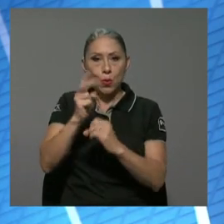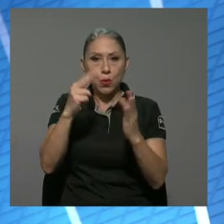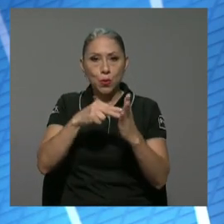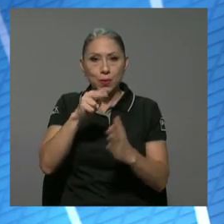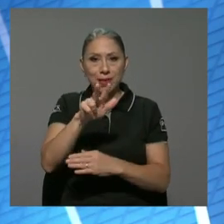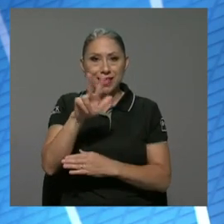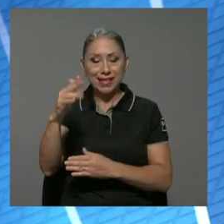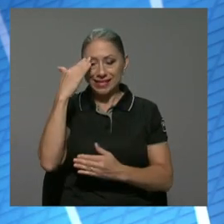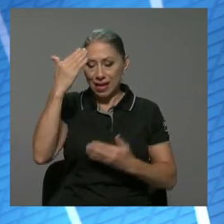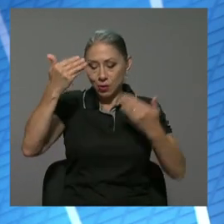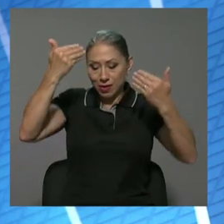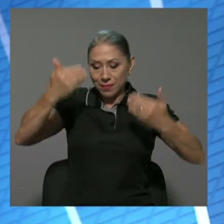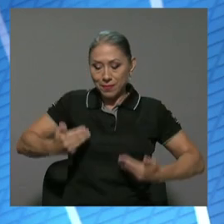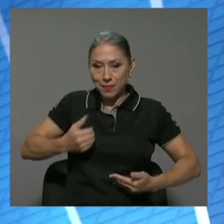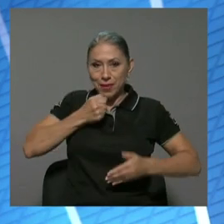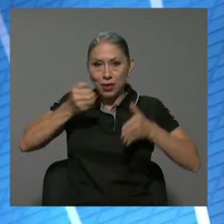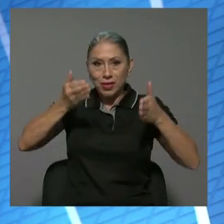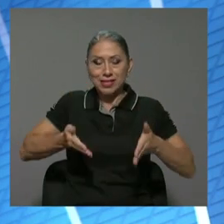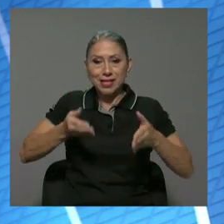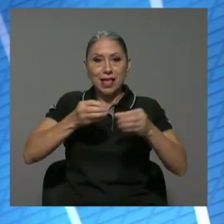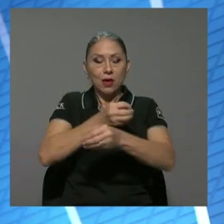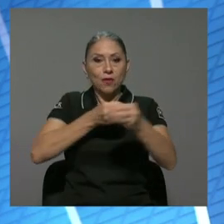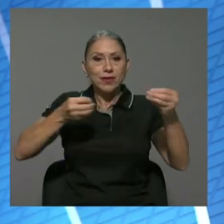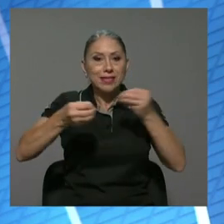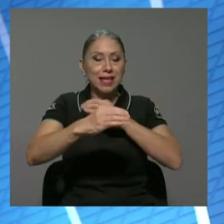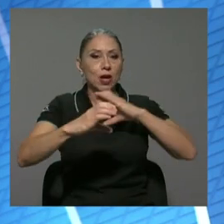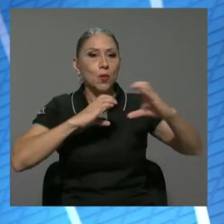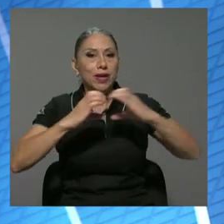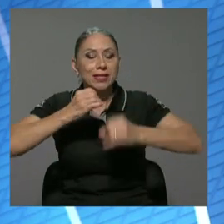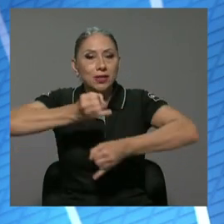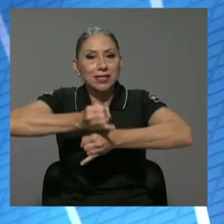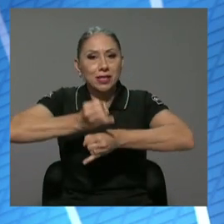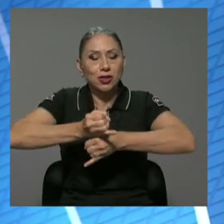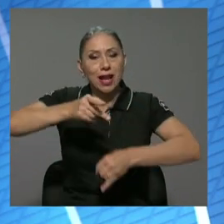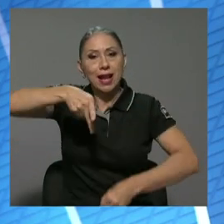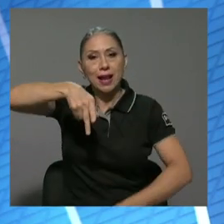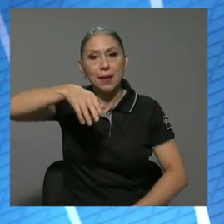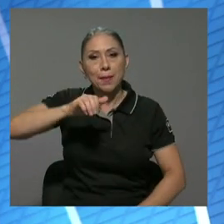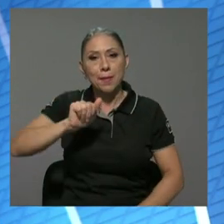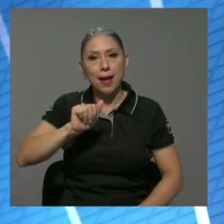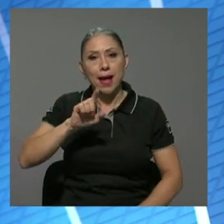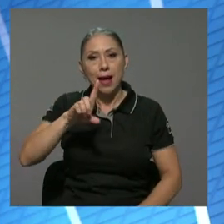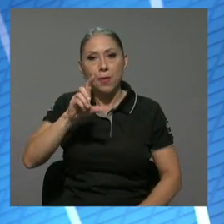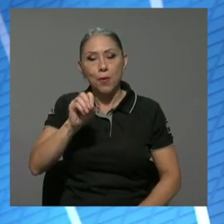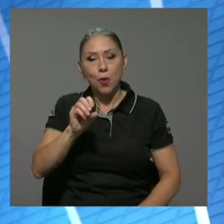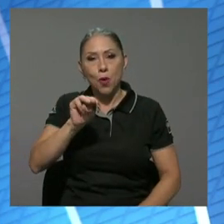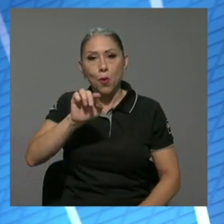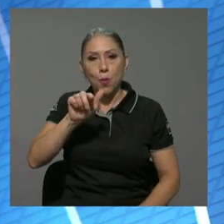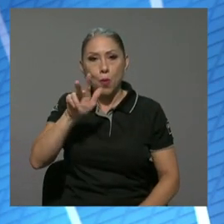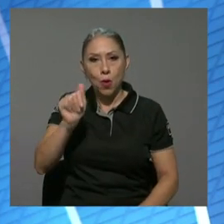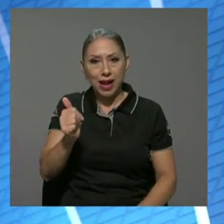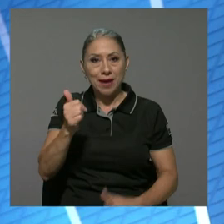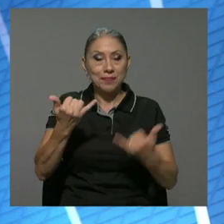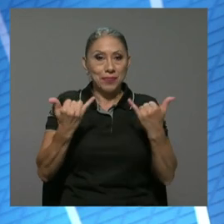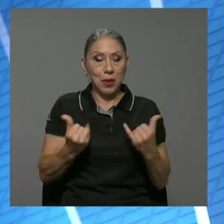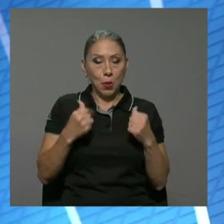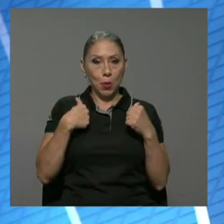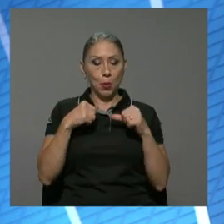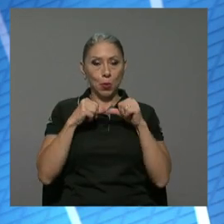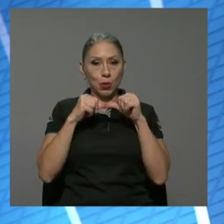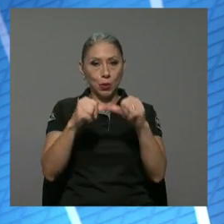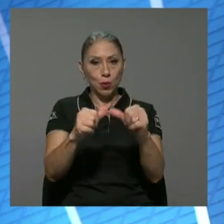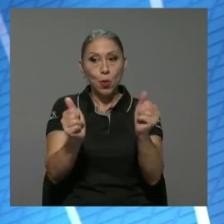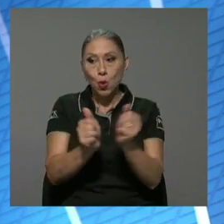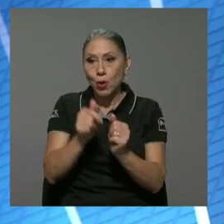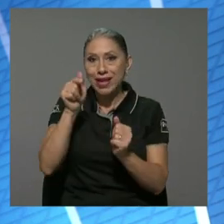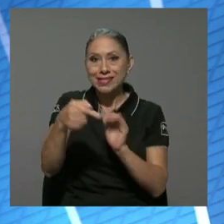el periodista de la Oficina de Comunicación Institucional, Pablo Mora, quien continúa en esta cobertura especial